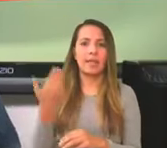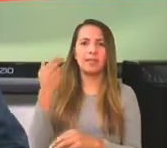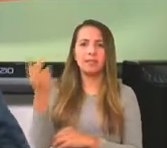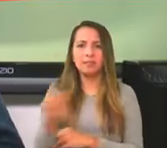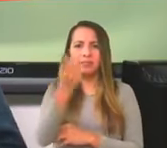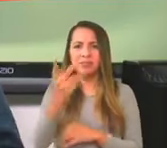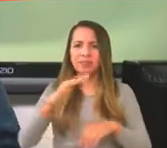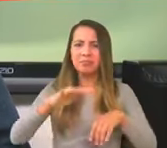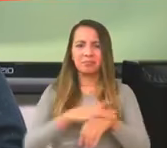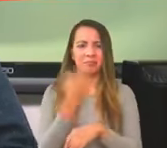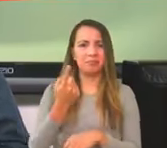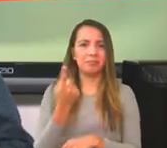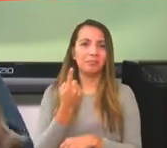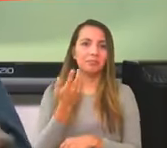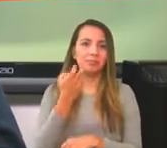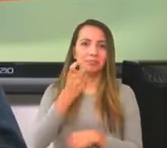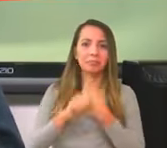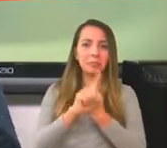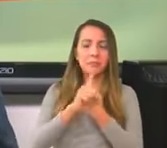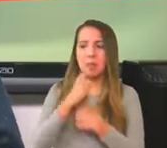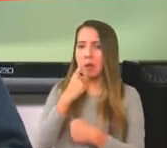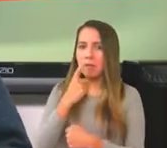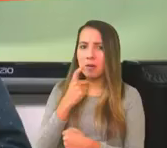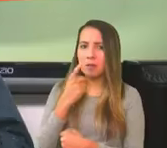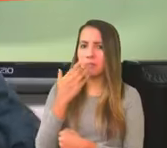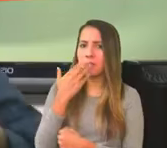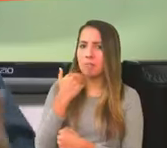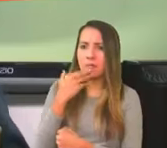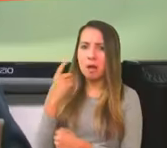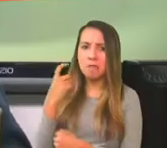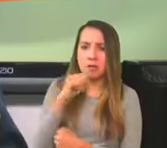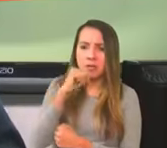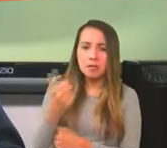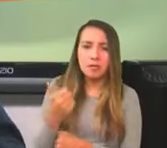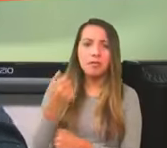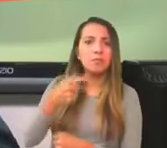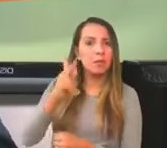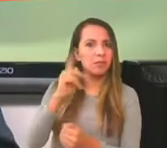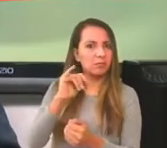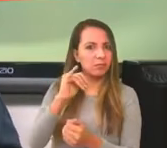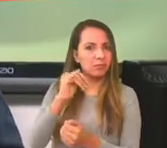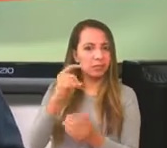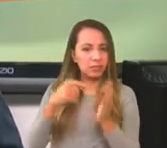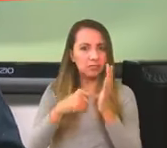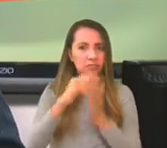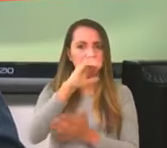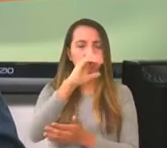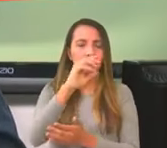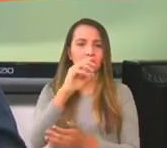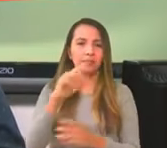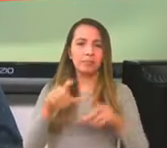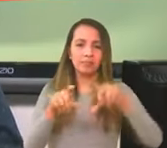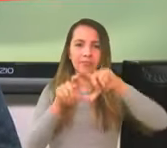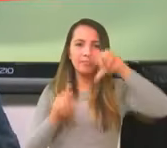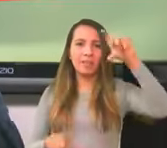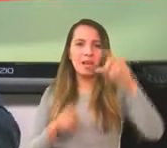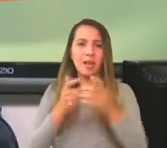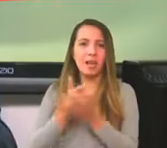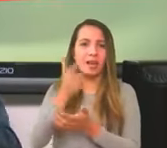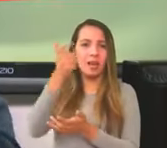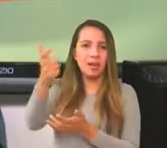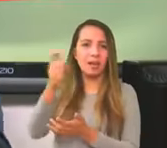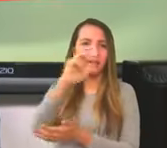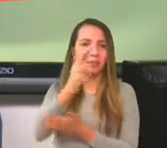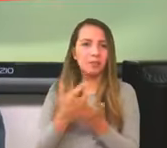cierto, está en un problema y es una entrevista que dura un buen tiempo porque mis otros compañeros hicieron también muy buenas preguntas y ahí le